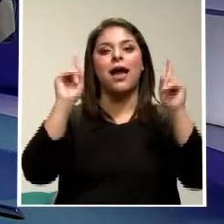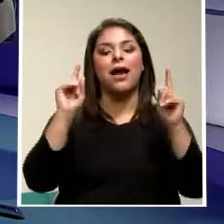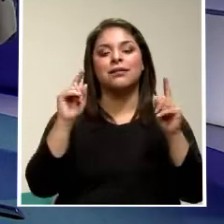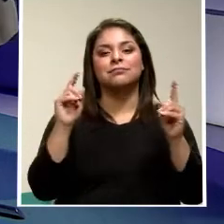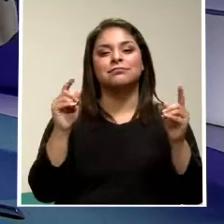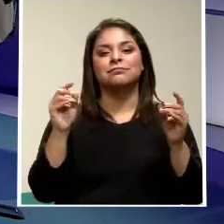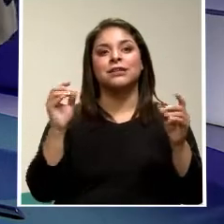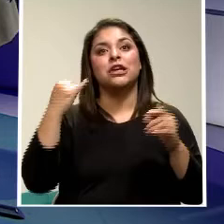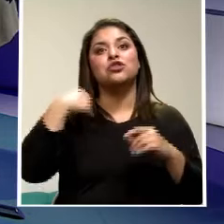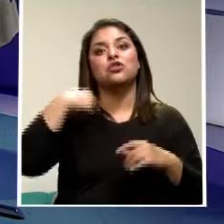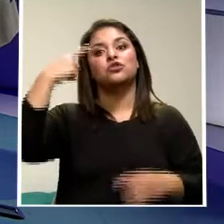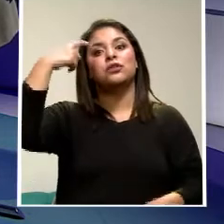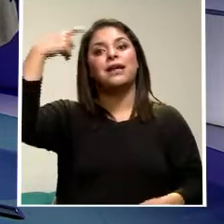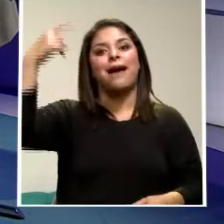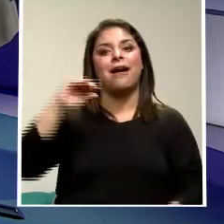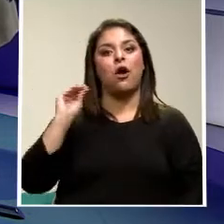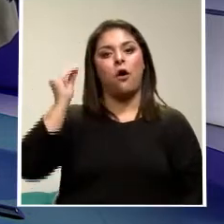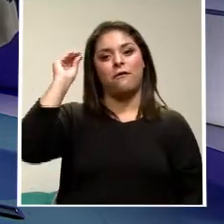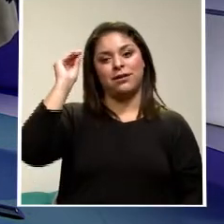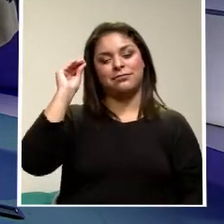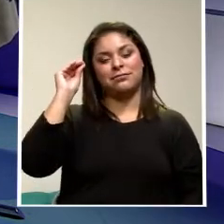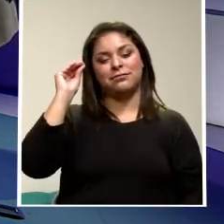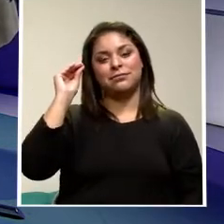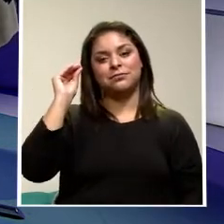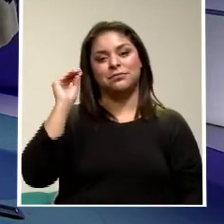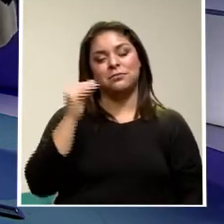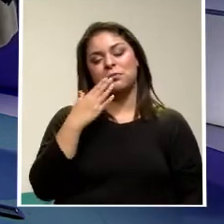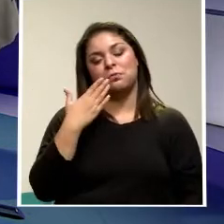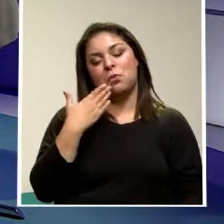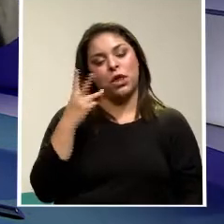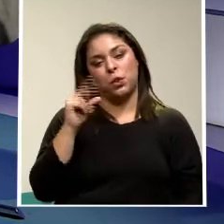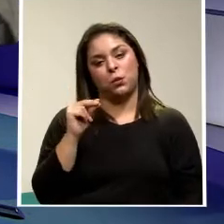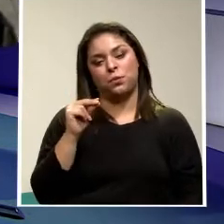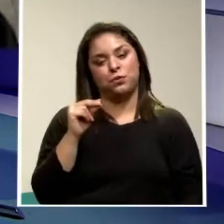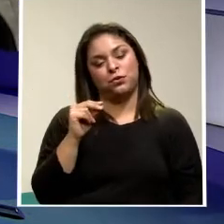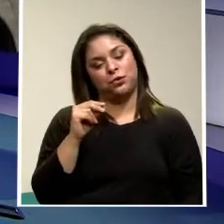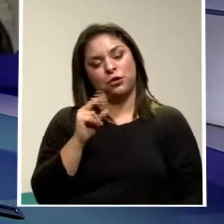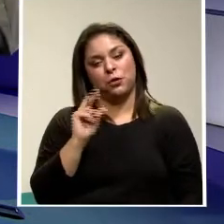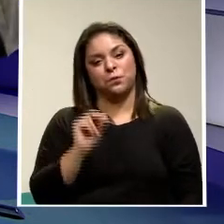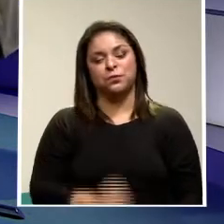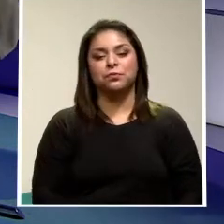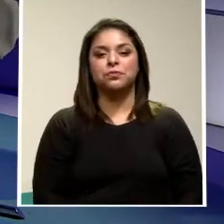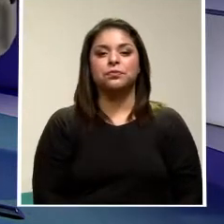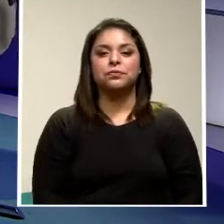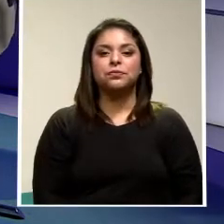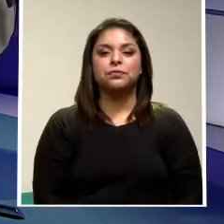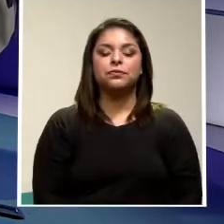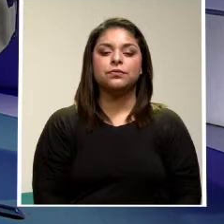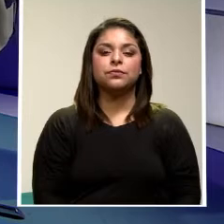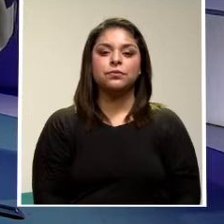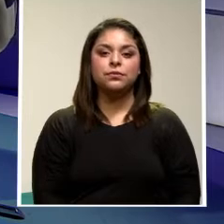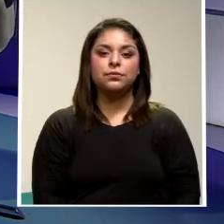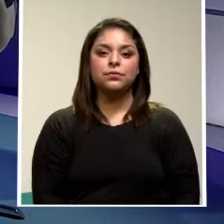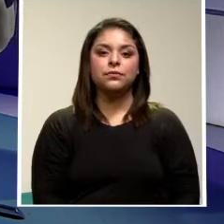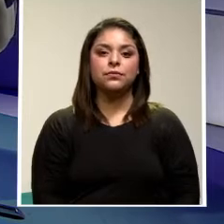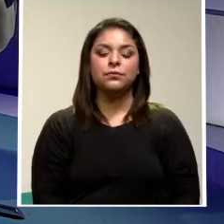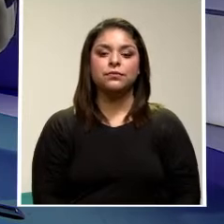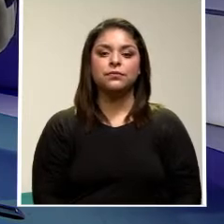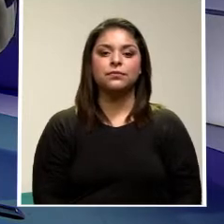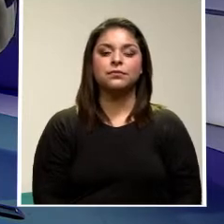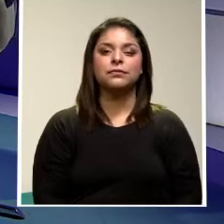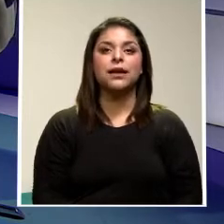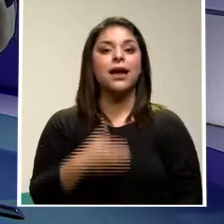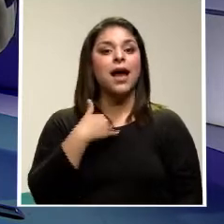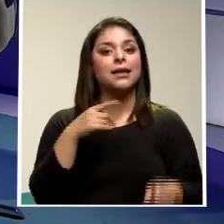la que uno soñaba de joven, pues no, desde luego que no. Hay también, y para ahí te quería llevar,